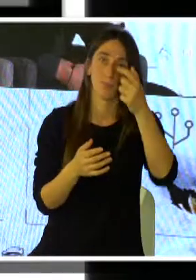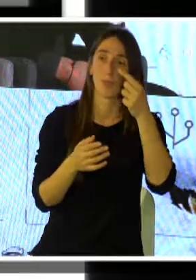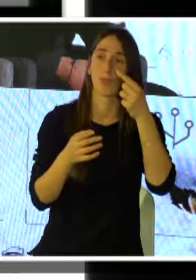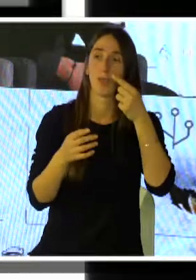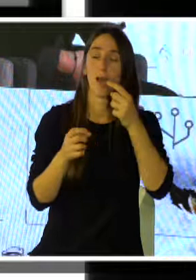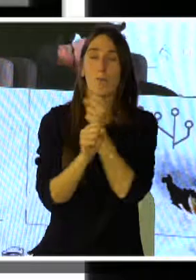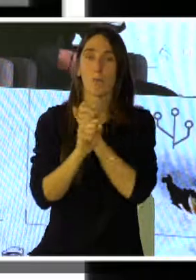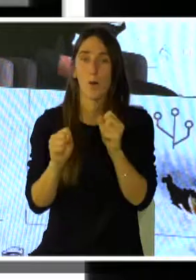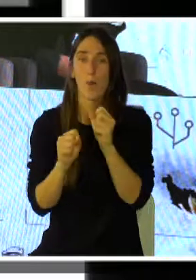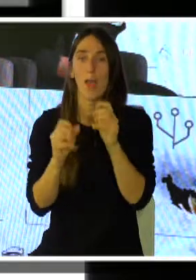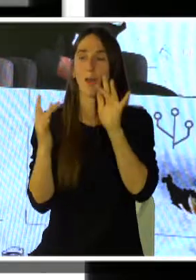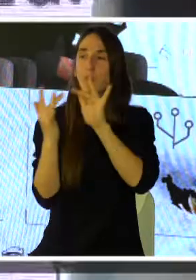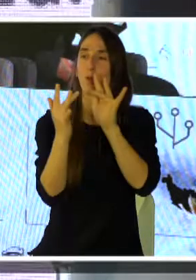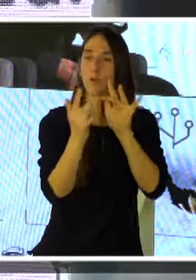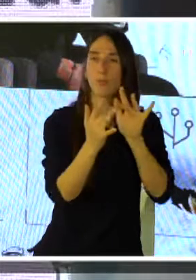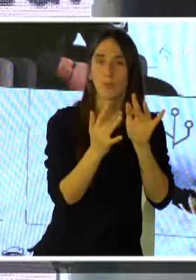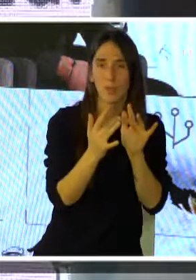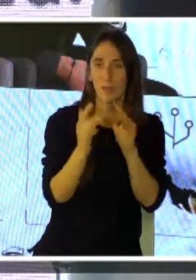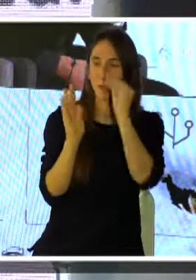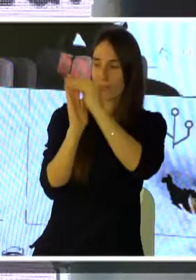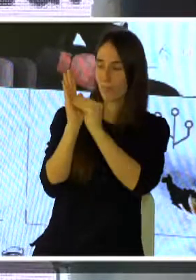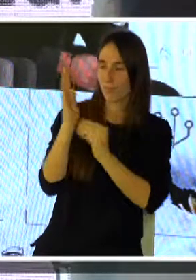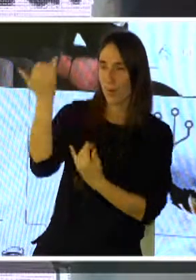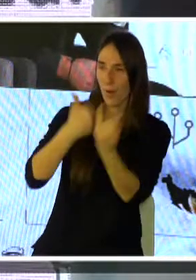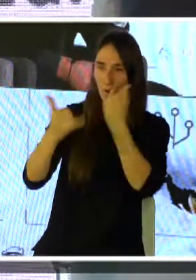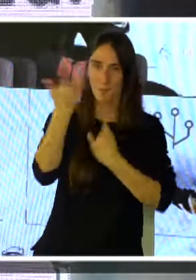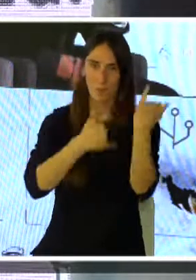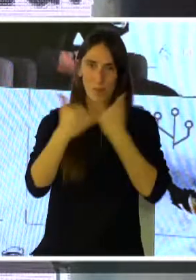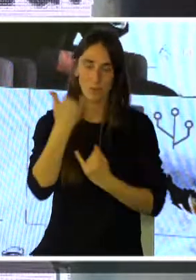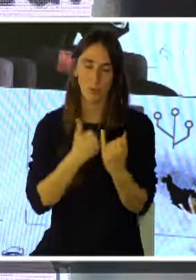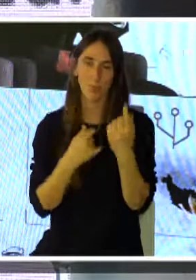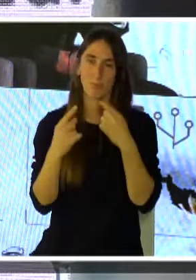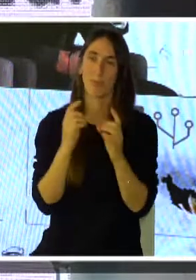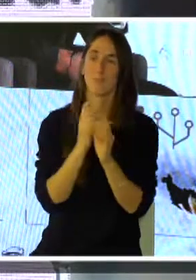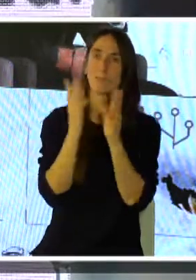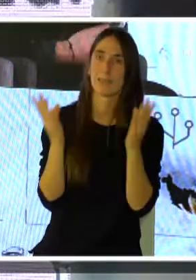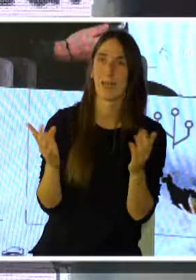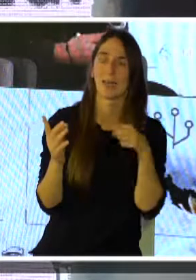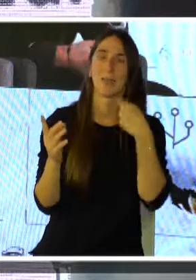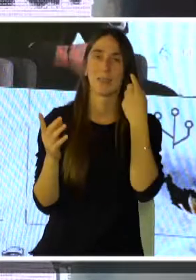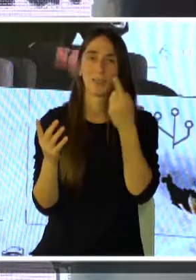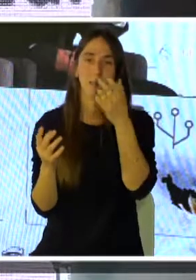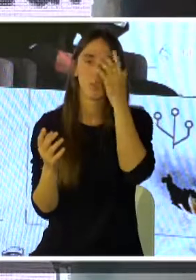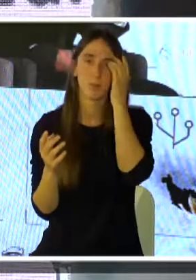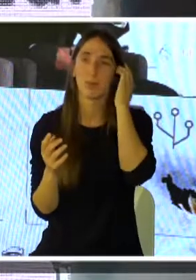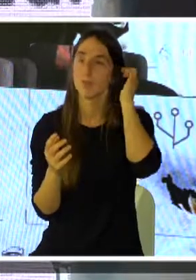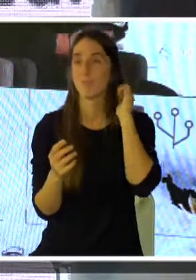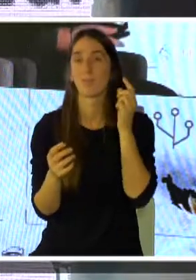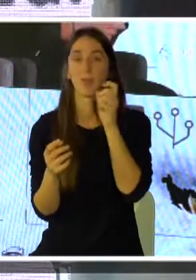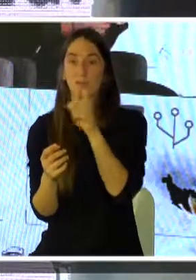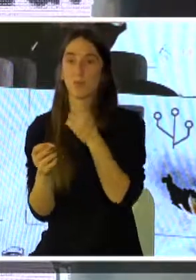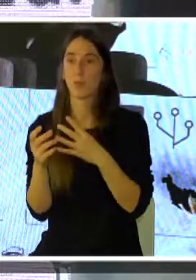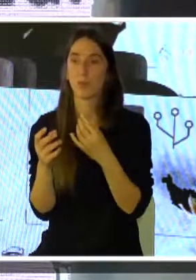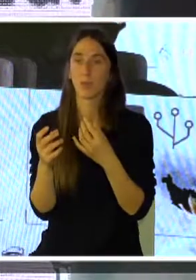era poder tomar contacto con los datos. Pero claro, después las cosas se empezó a complicar porque